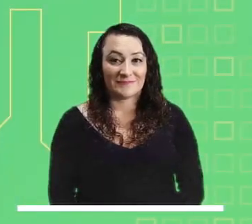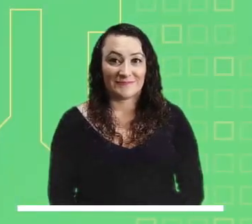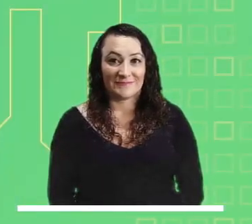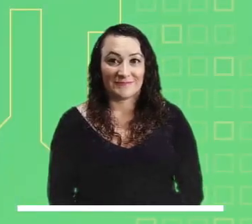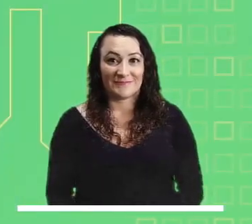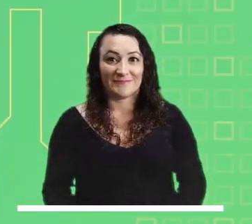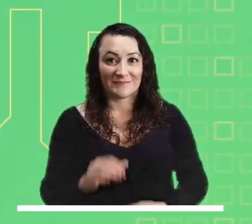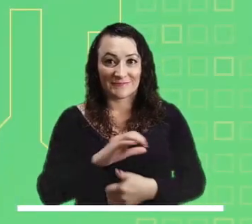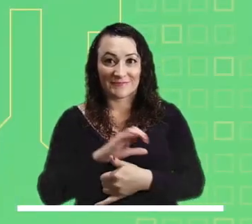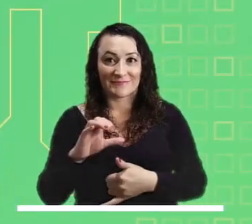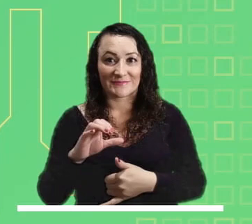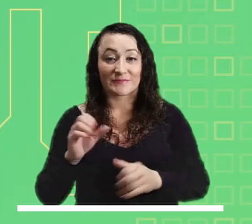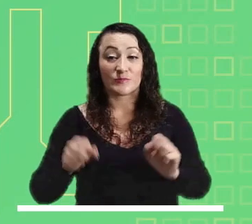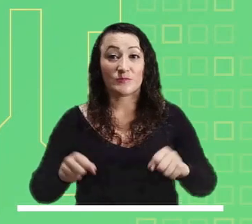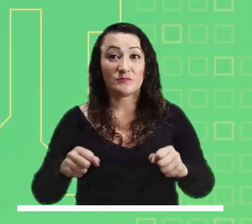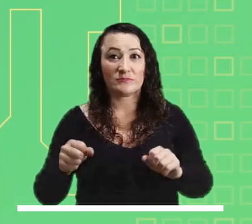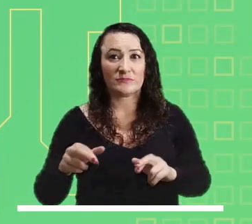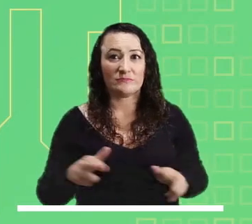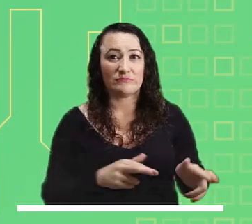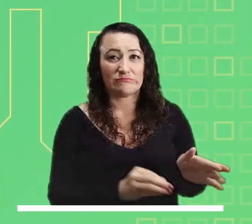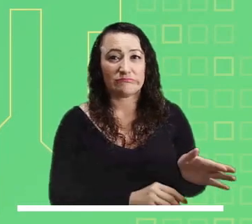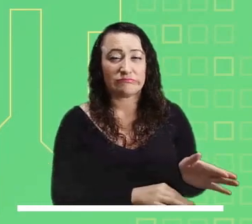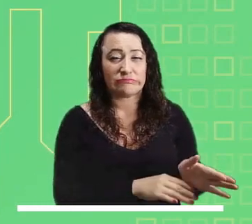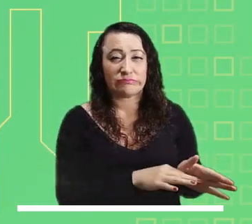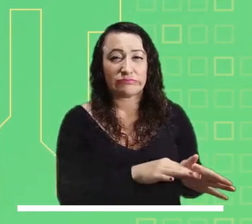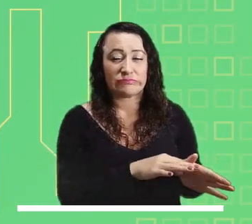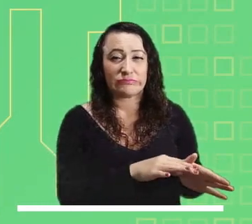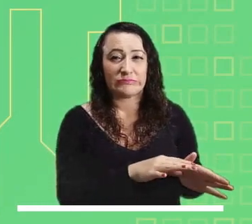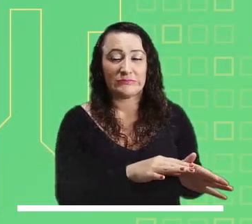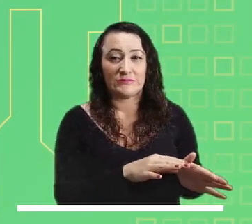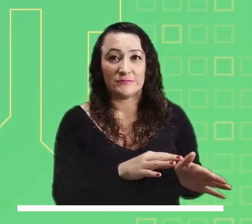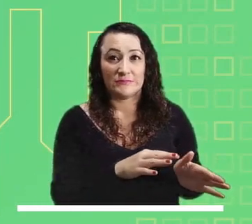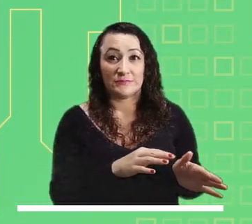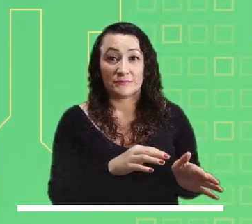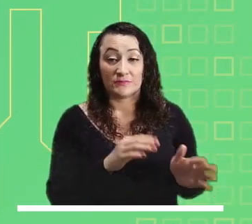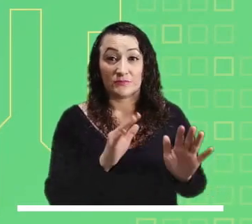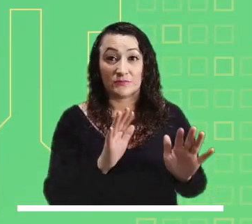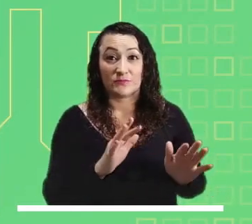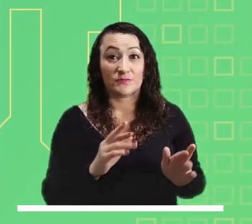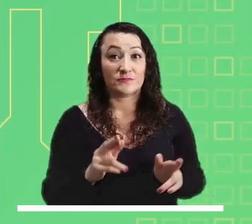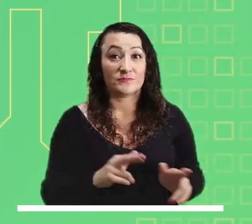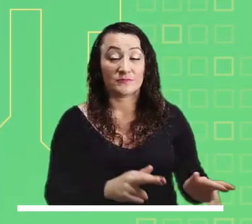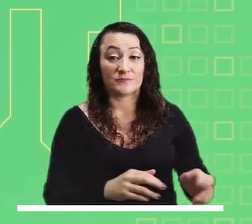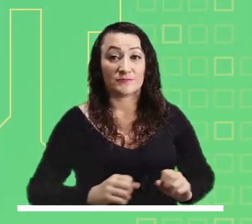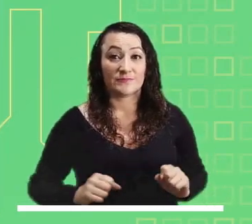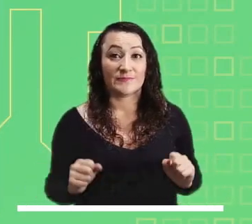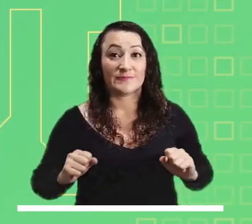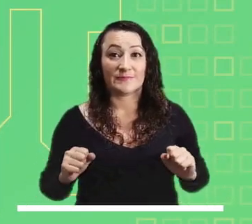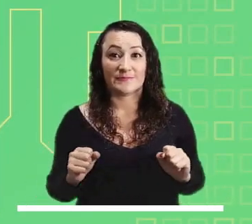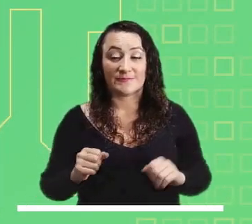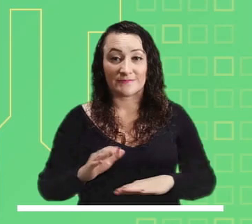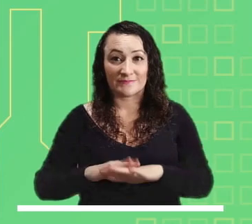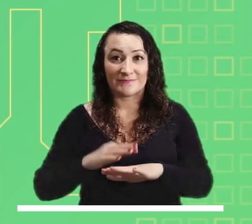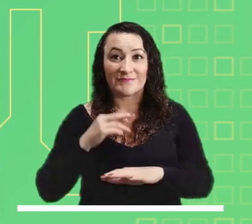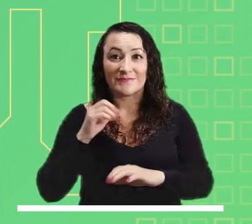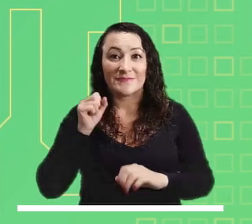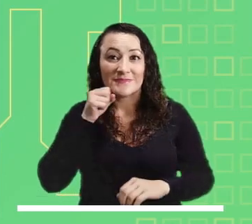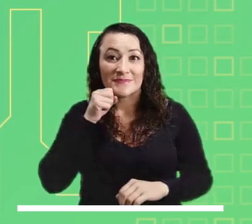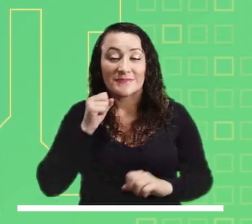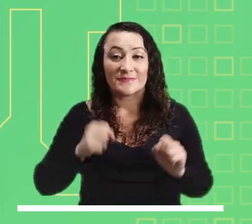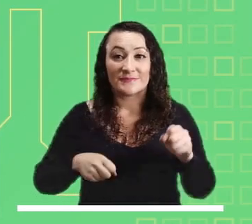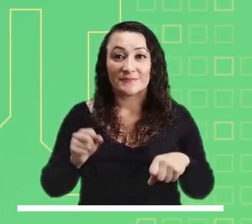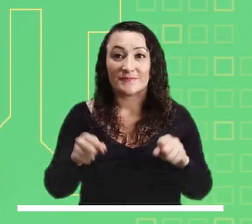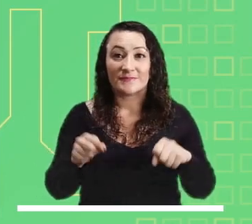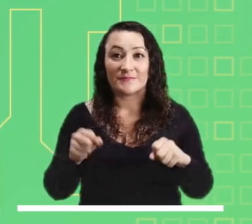los ríos Camarones, Tapias y sus afluentes, ubicados en el Caribe. Probabilidad de crecientes súbitas en los